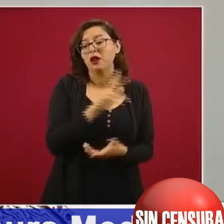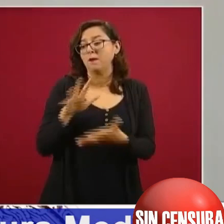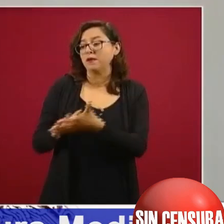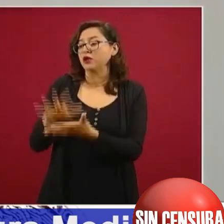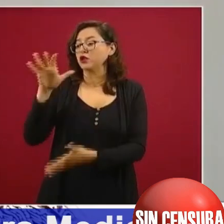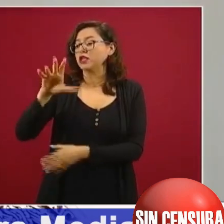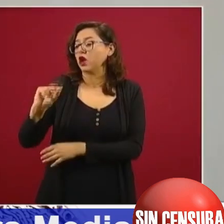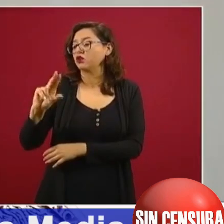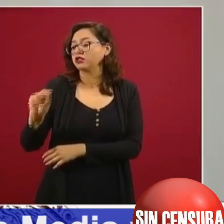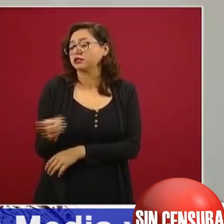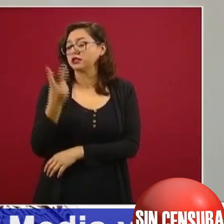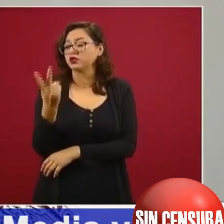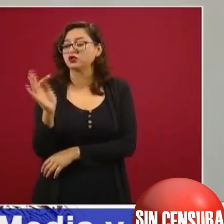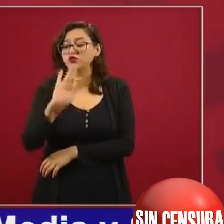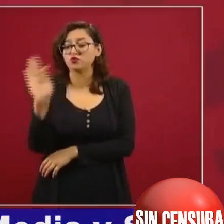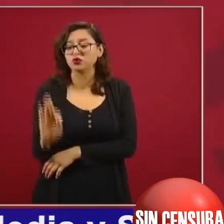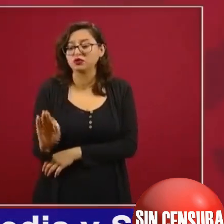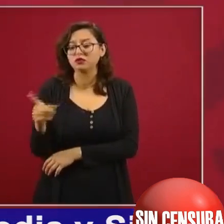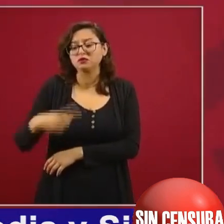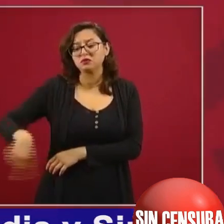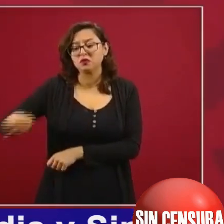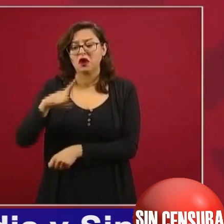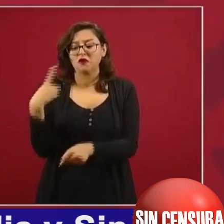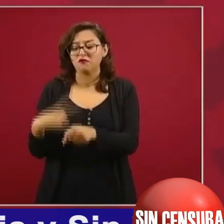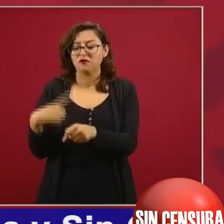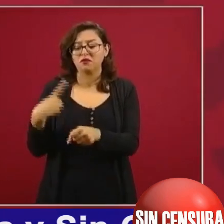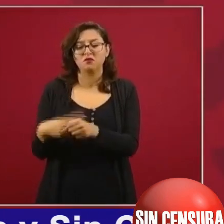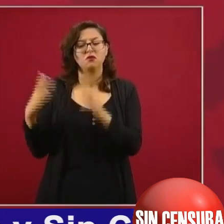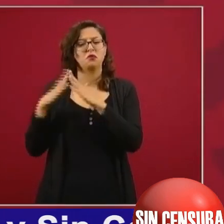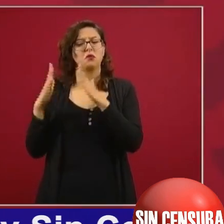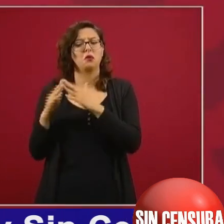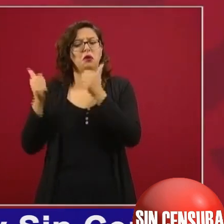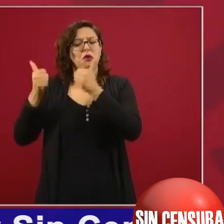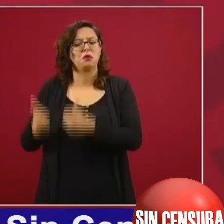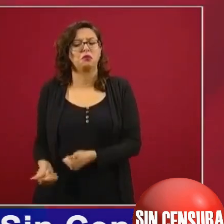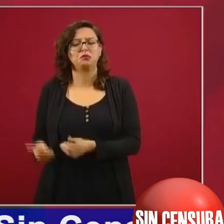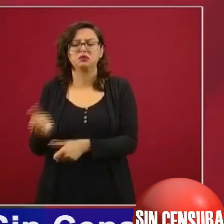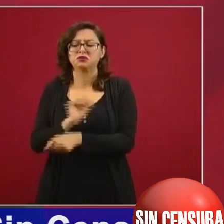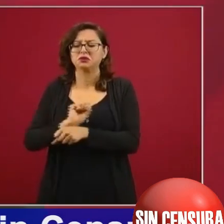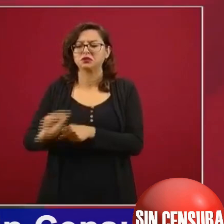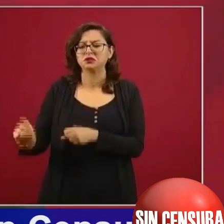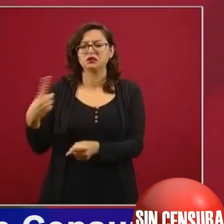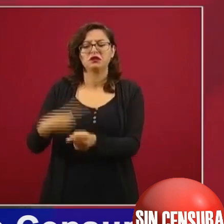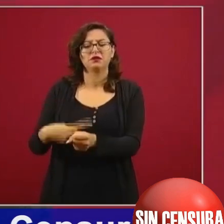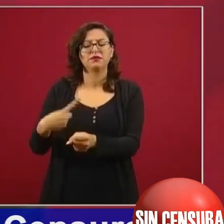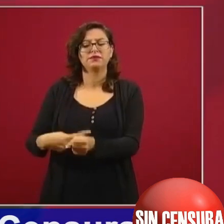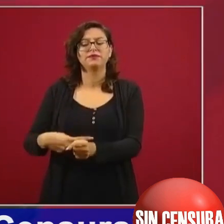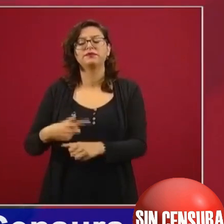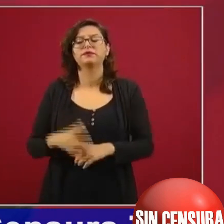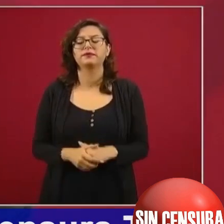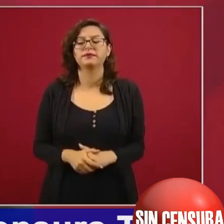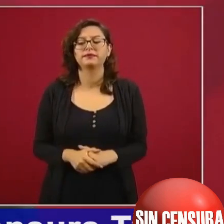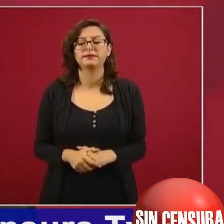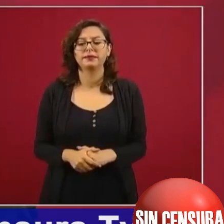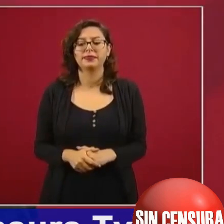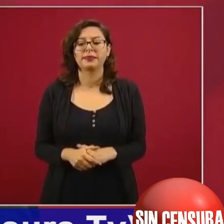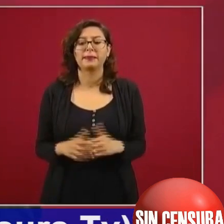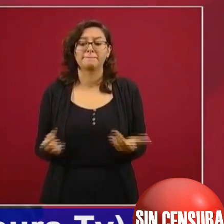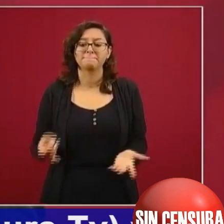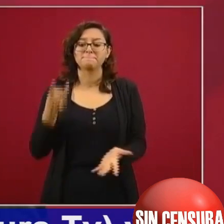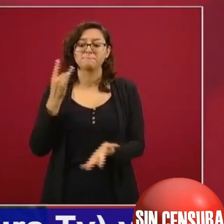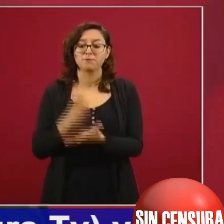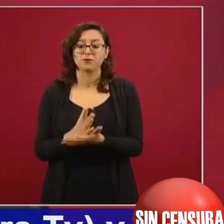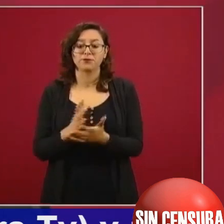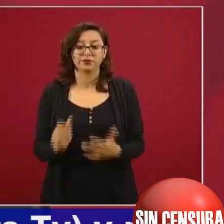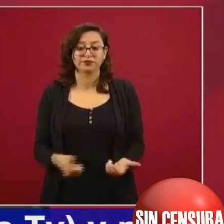82%, son personas que están en su domicilio, fuera de los hospitales. Y solamente el